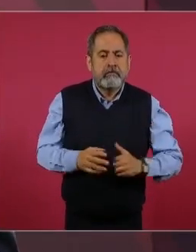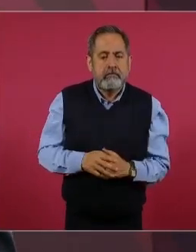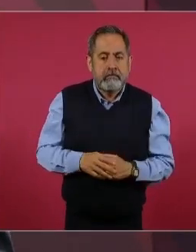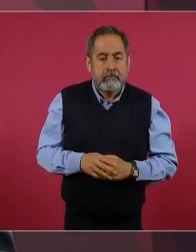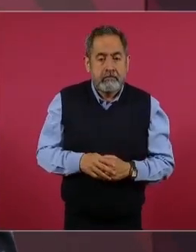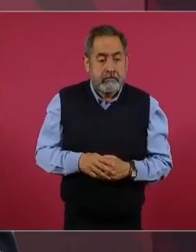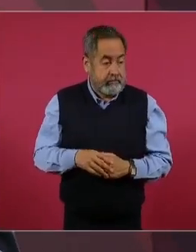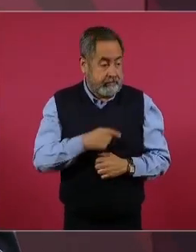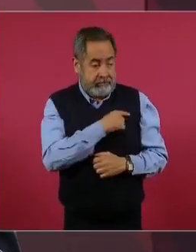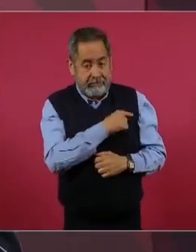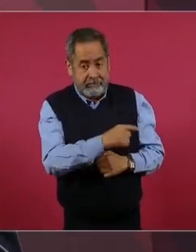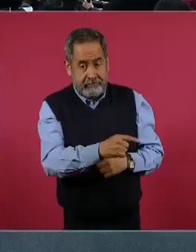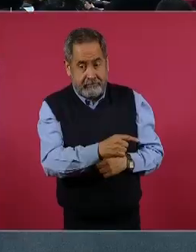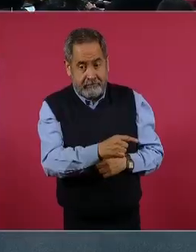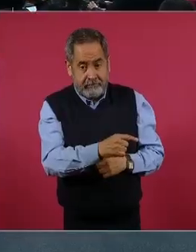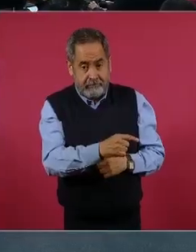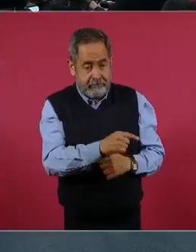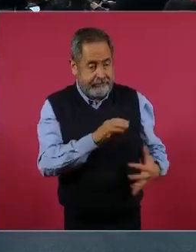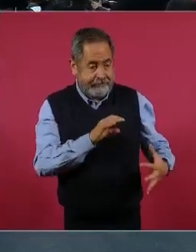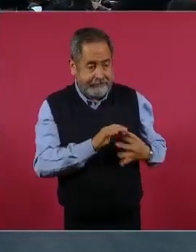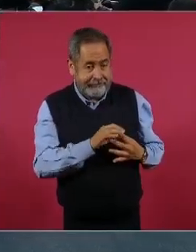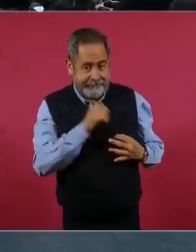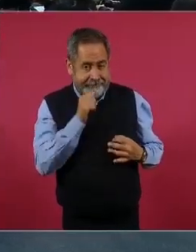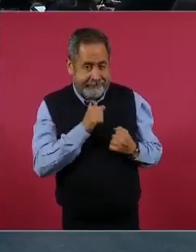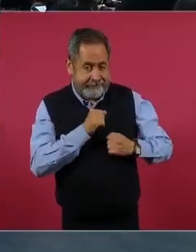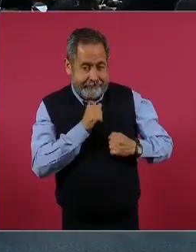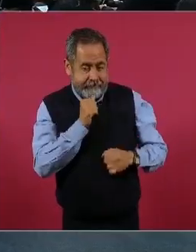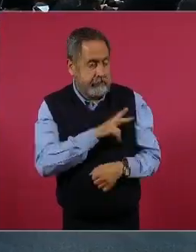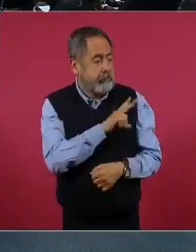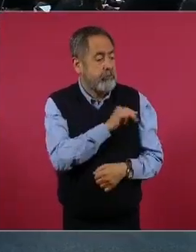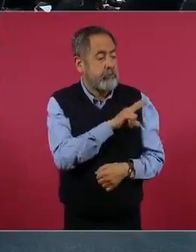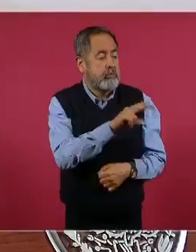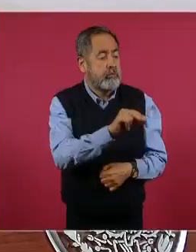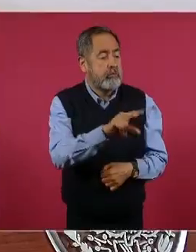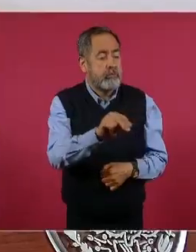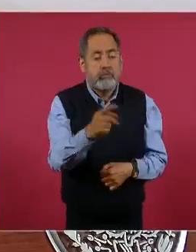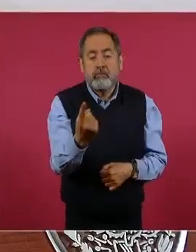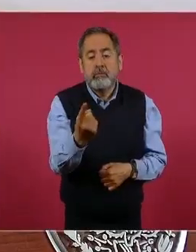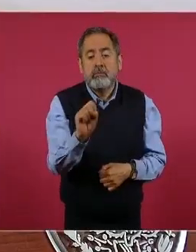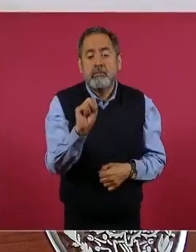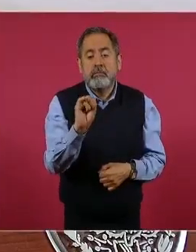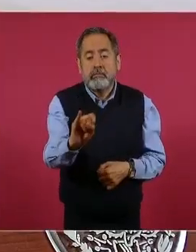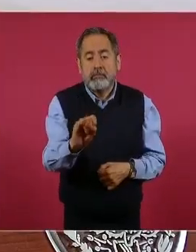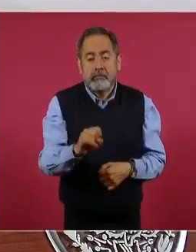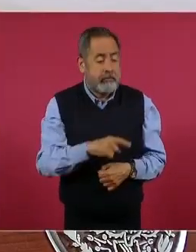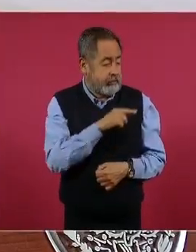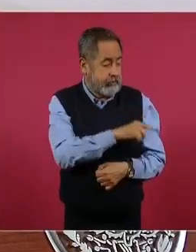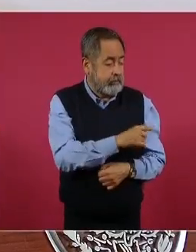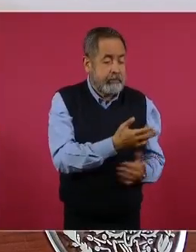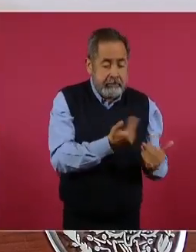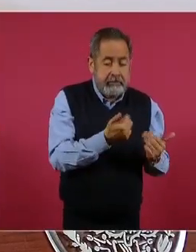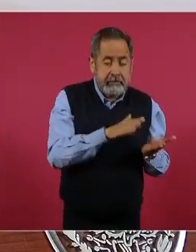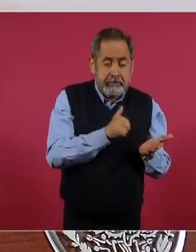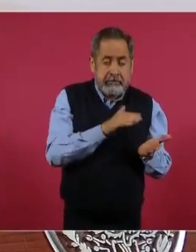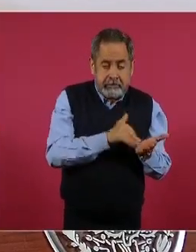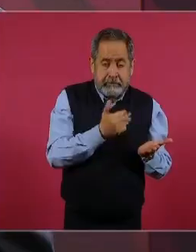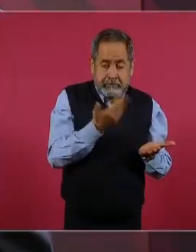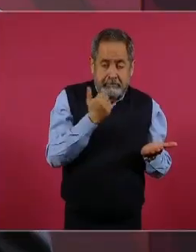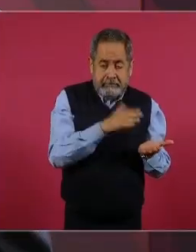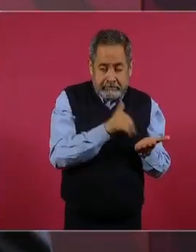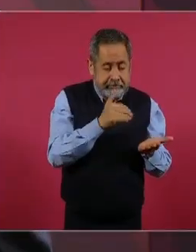a esas 20 que no eran las preferidas, les pedían